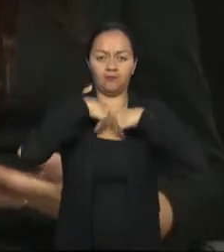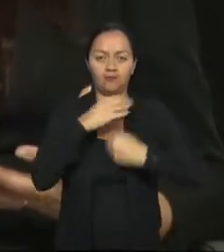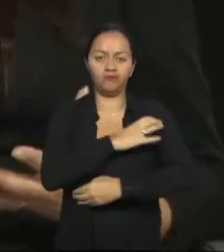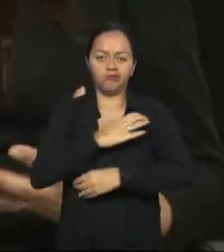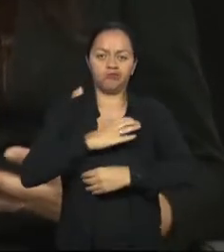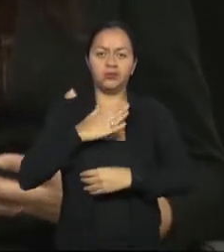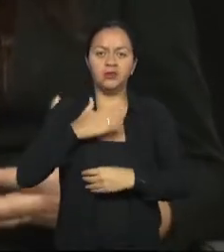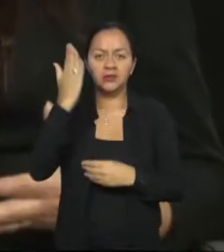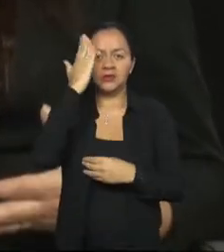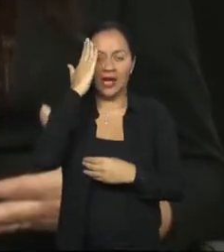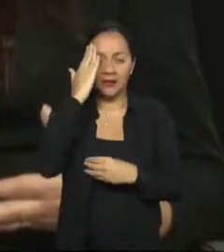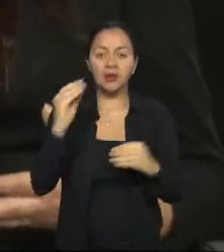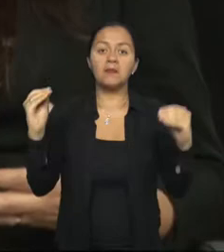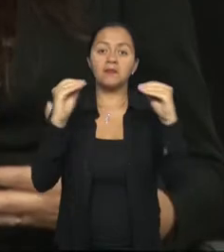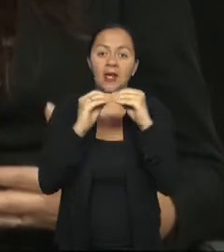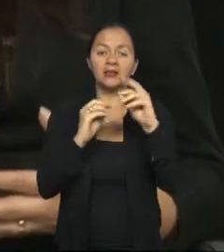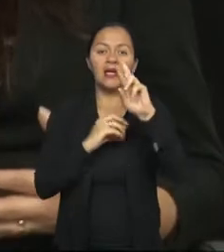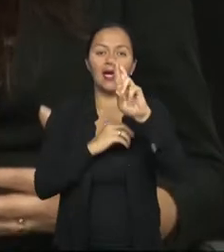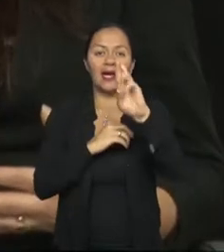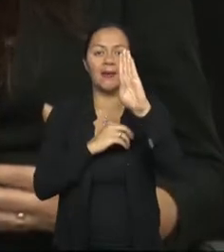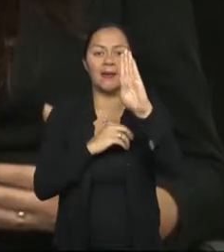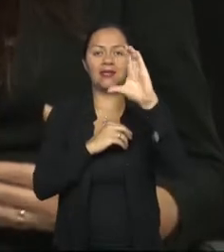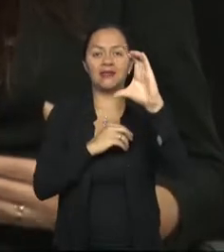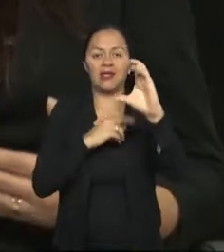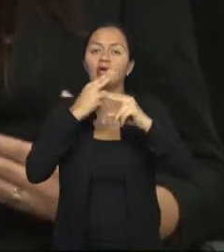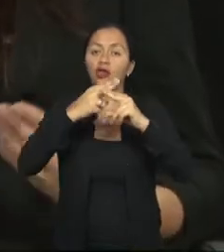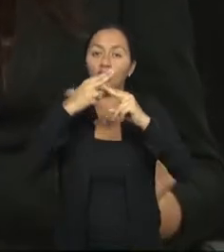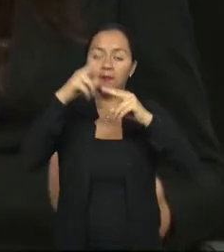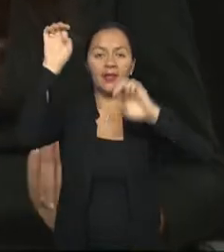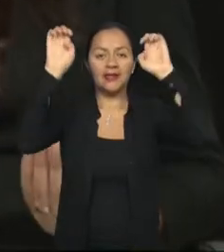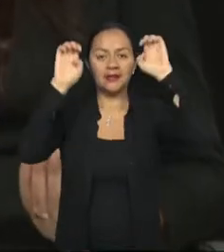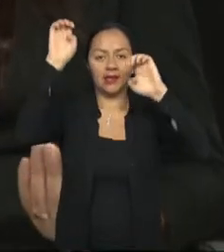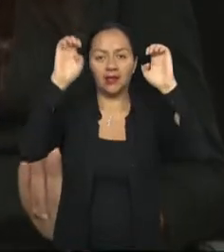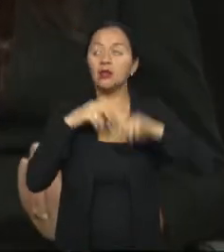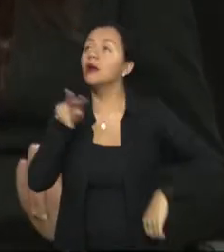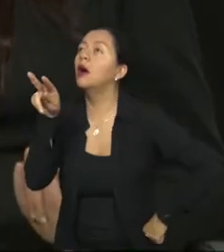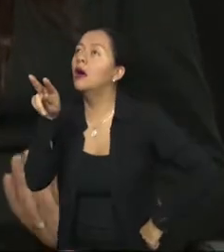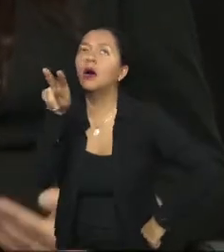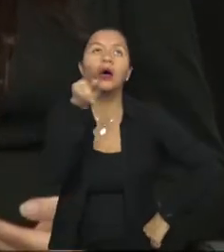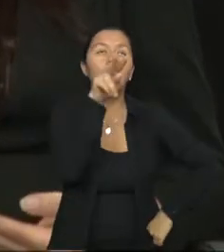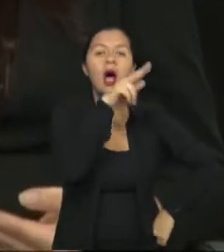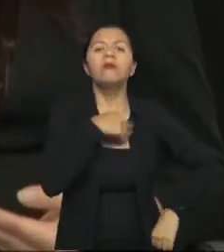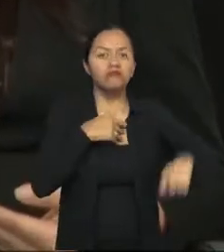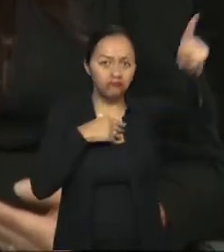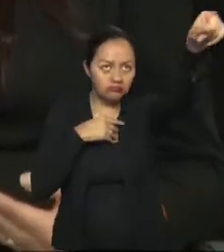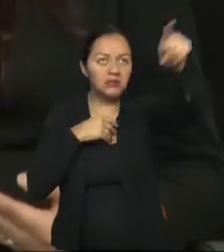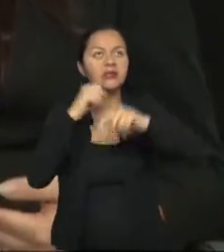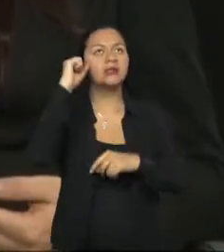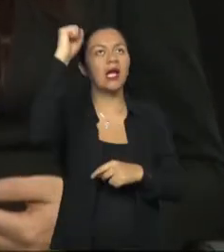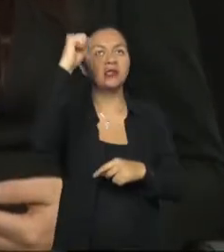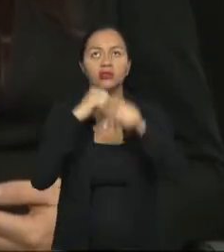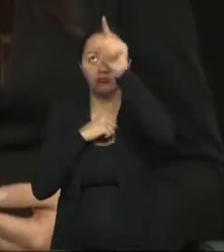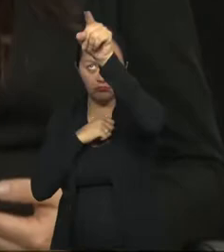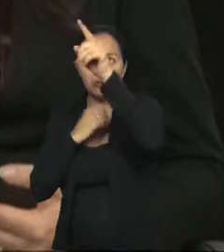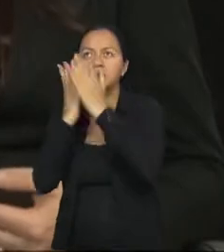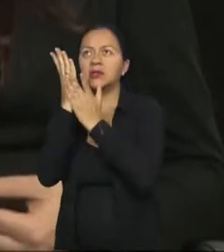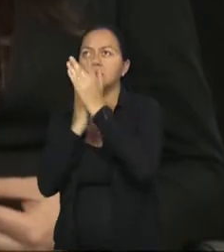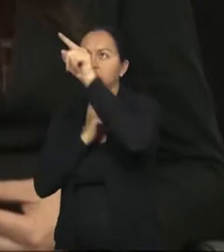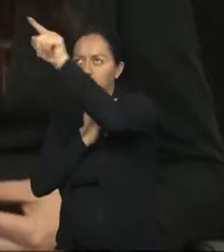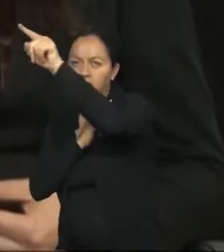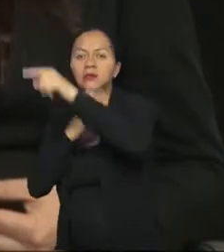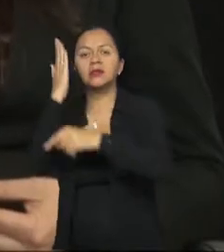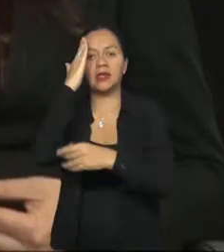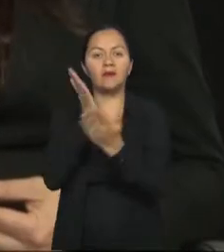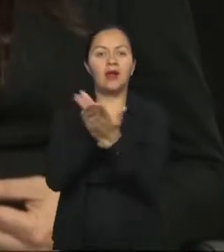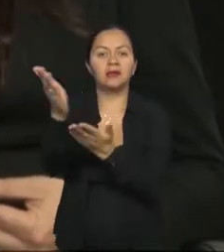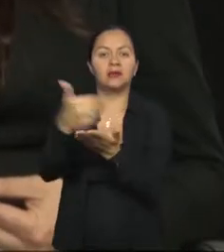a través del RBC precisamente, haciendo que estas personas tengan el acceso a los servicios. Pero por otro lado, también trabajamos